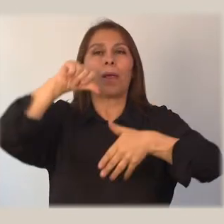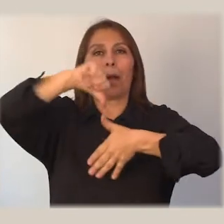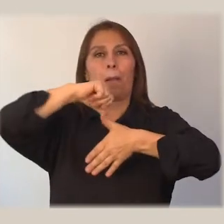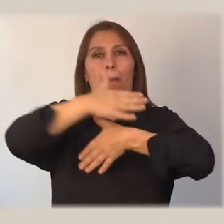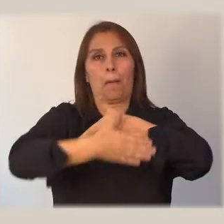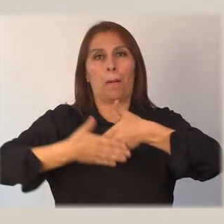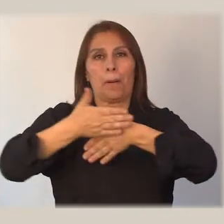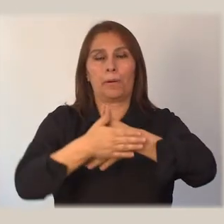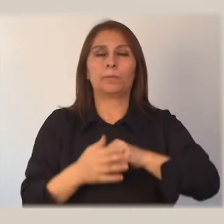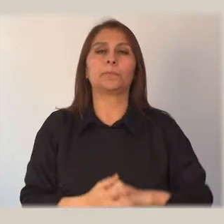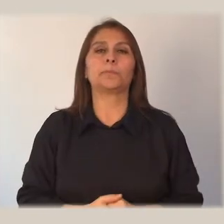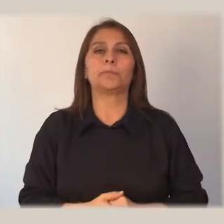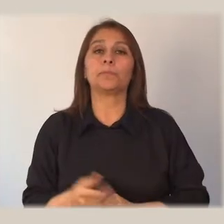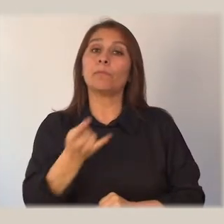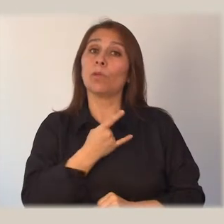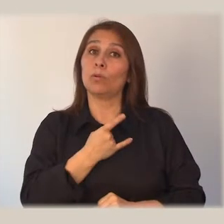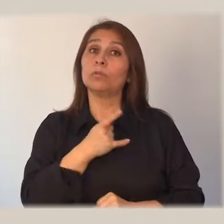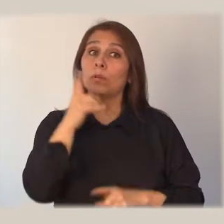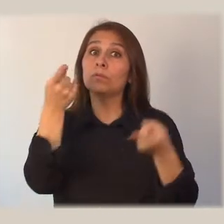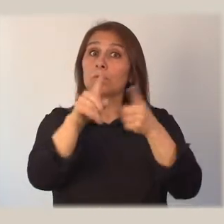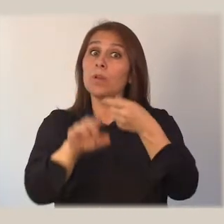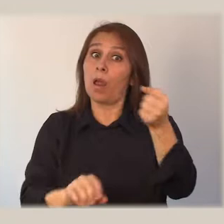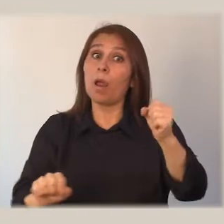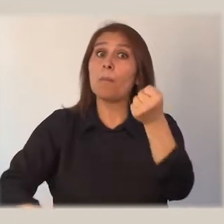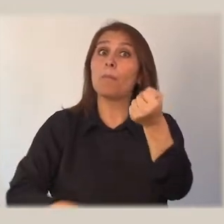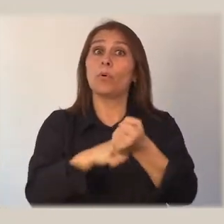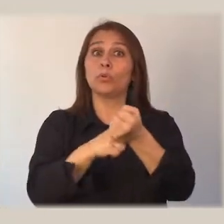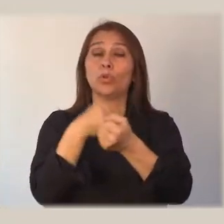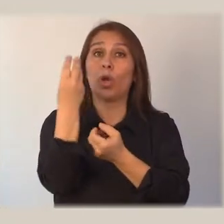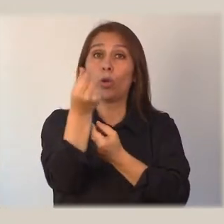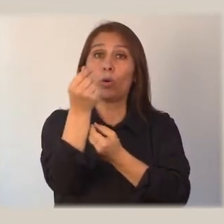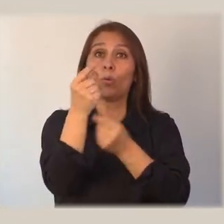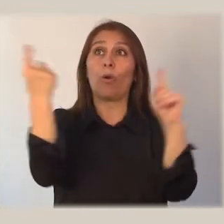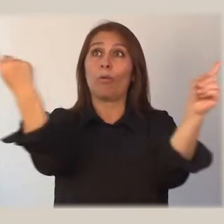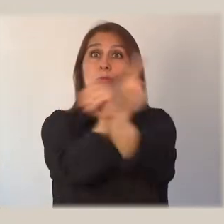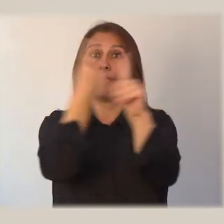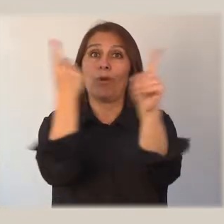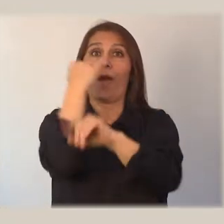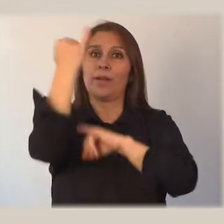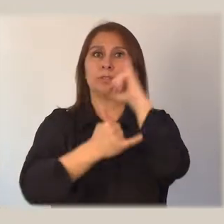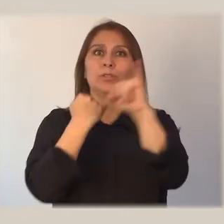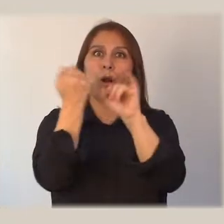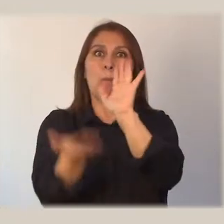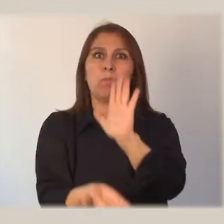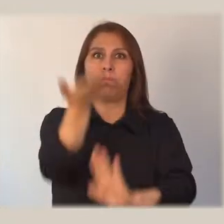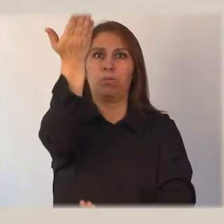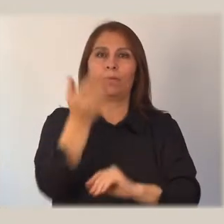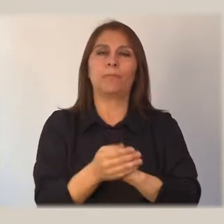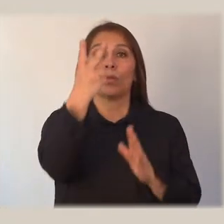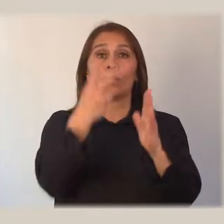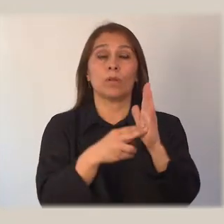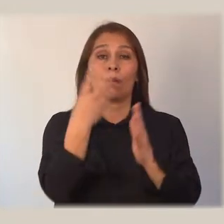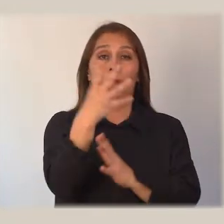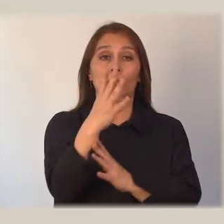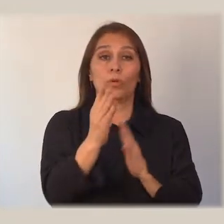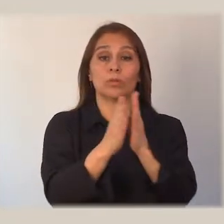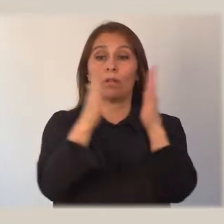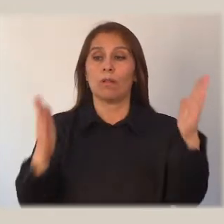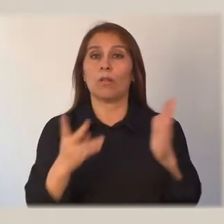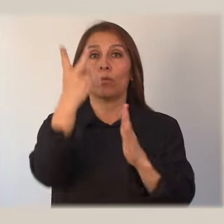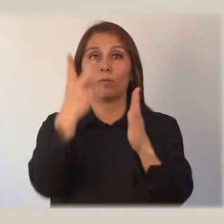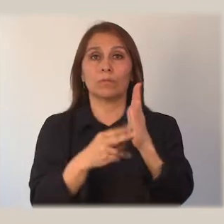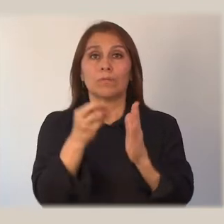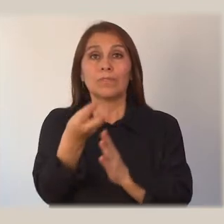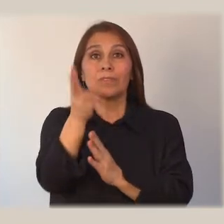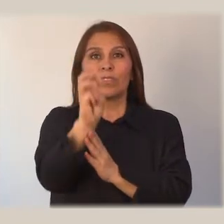universidad también logró incrementar los apoyos económicos de movilidad internacional pues en el período 2014 2018 se